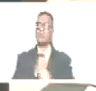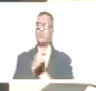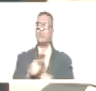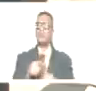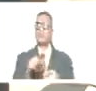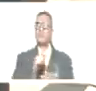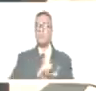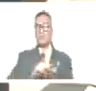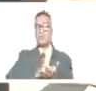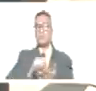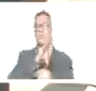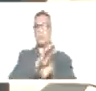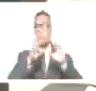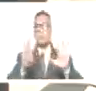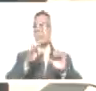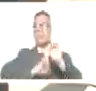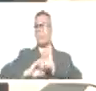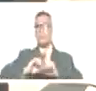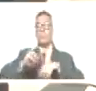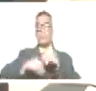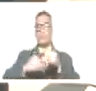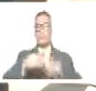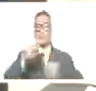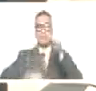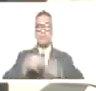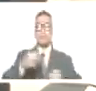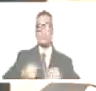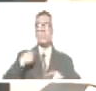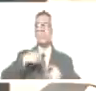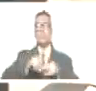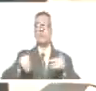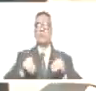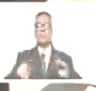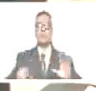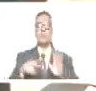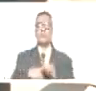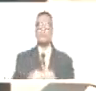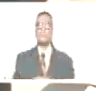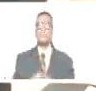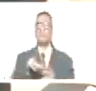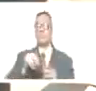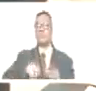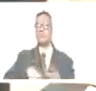la defensa y la existencia jurídica son derechos inviolables.